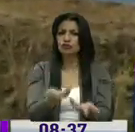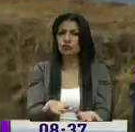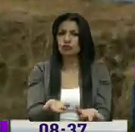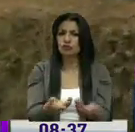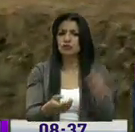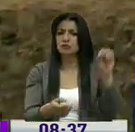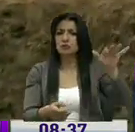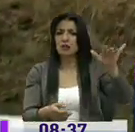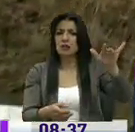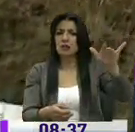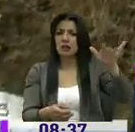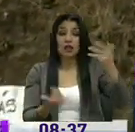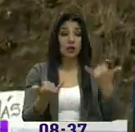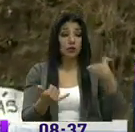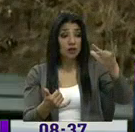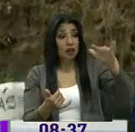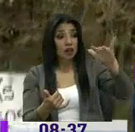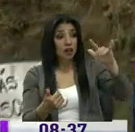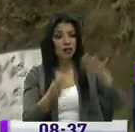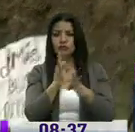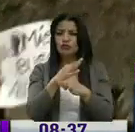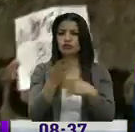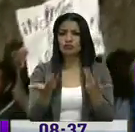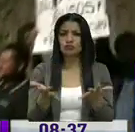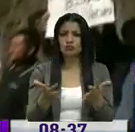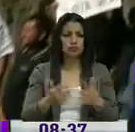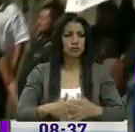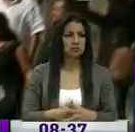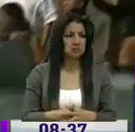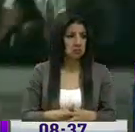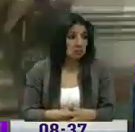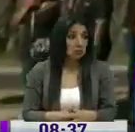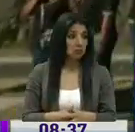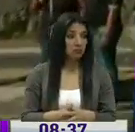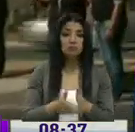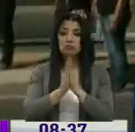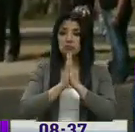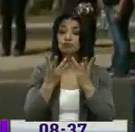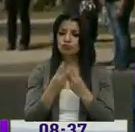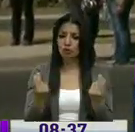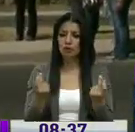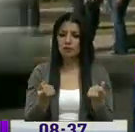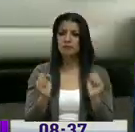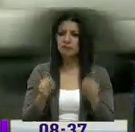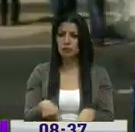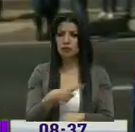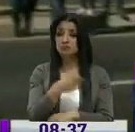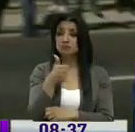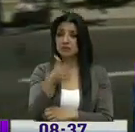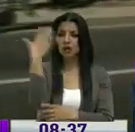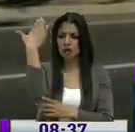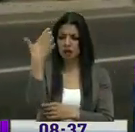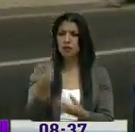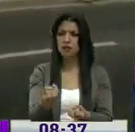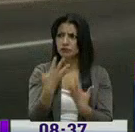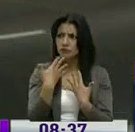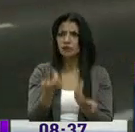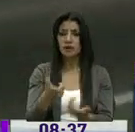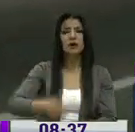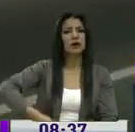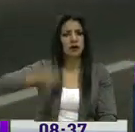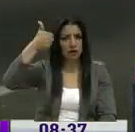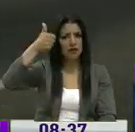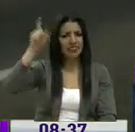no está midiendo actualmente, no sabemos qué es lo que sucede. Pedimos soluciones inmediatas, pedimos que se manifieste el señor alcalde, porque realmente es la máxima